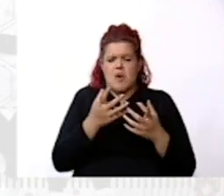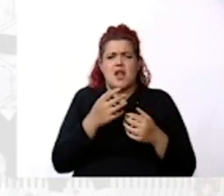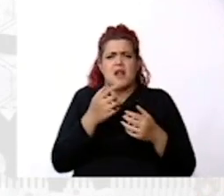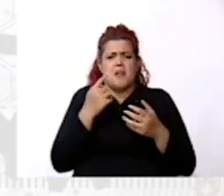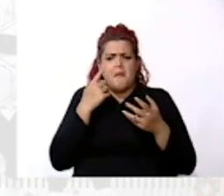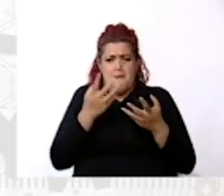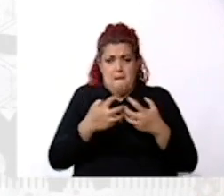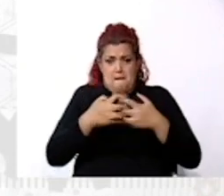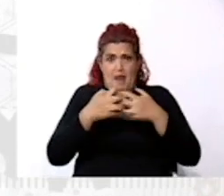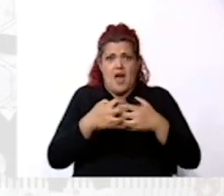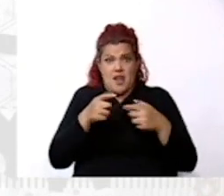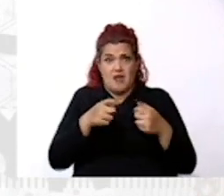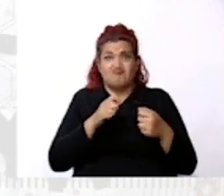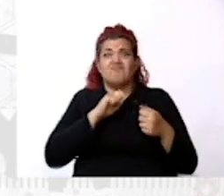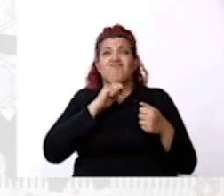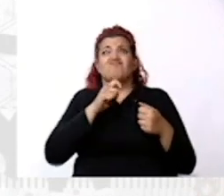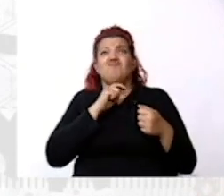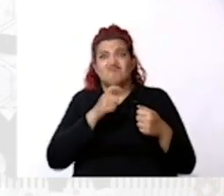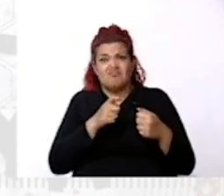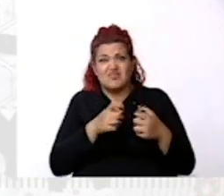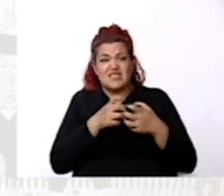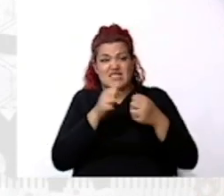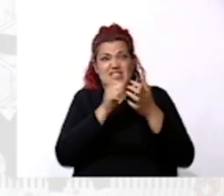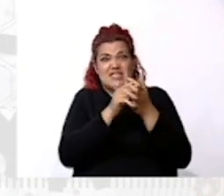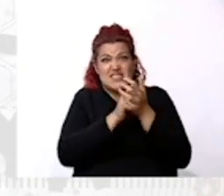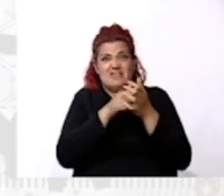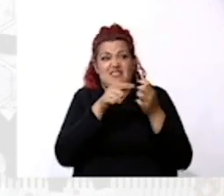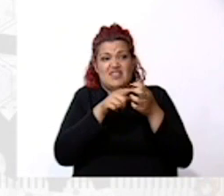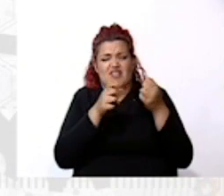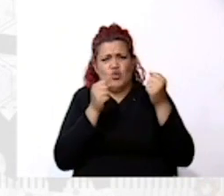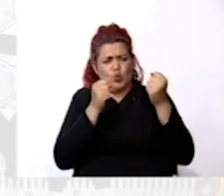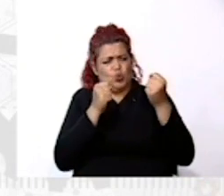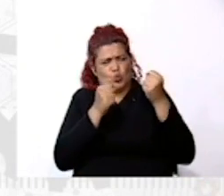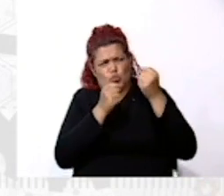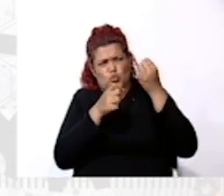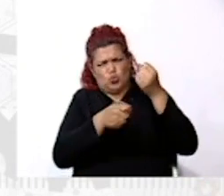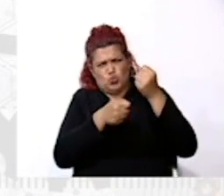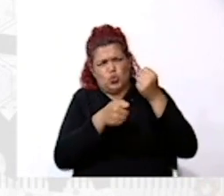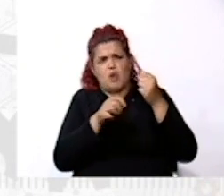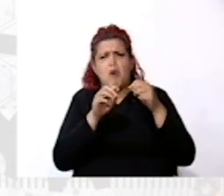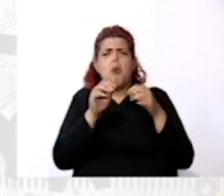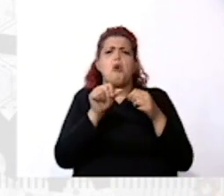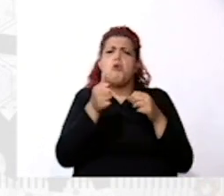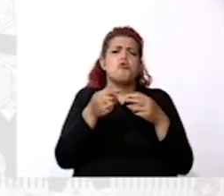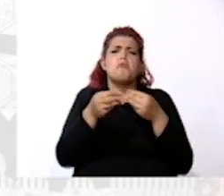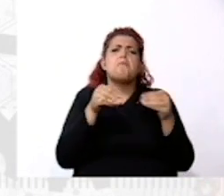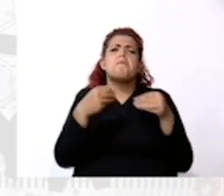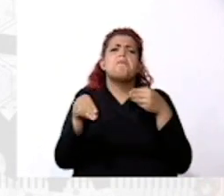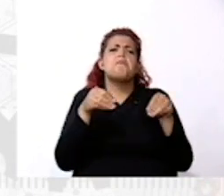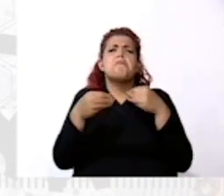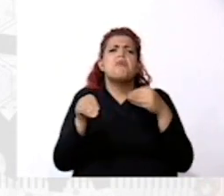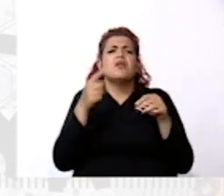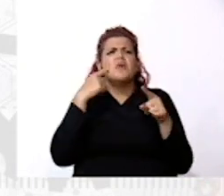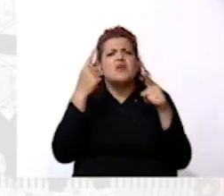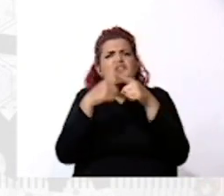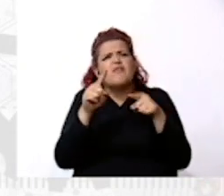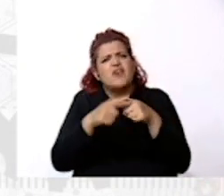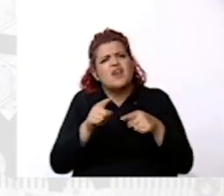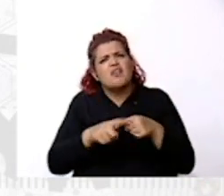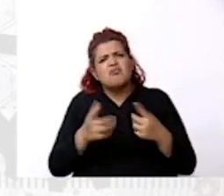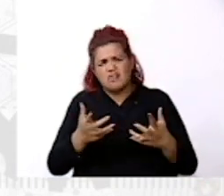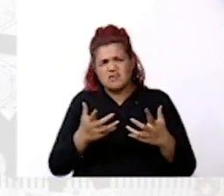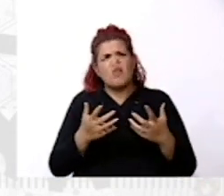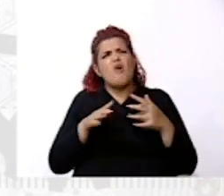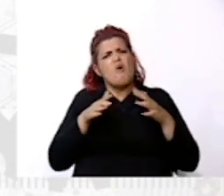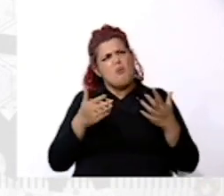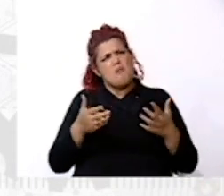de acero e incluso plástico. ¿Se pueden ir imaginando diferentes máquinas en donde